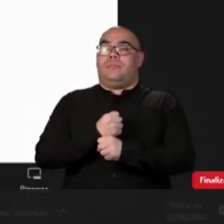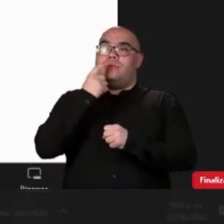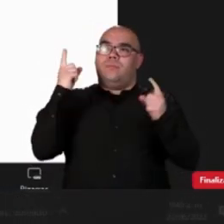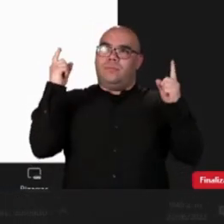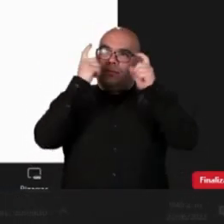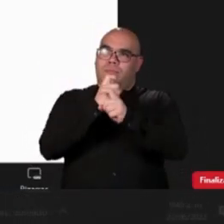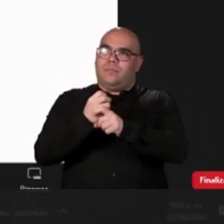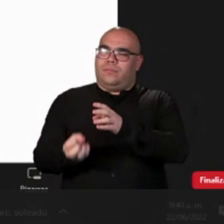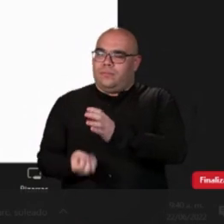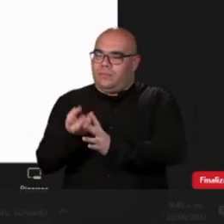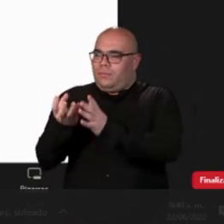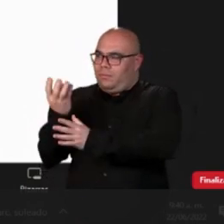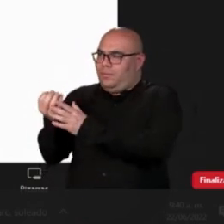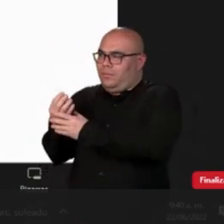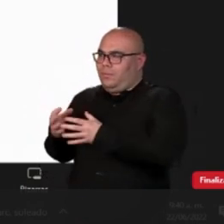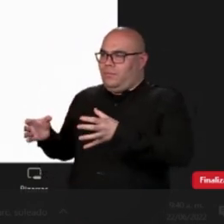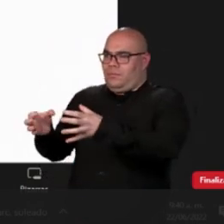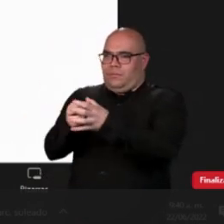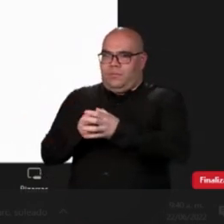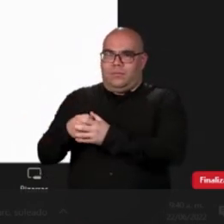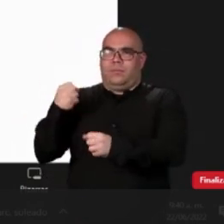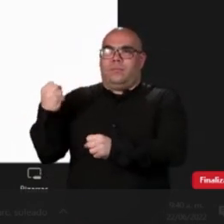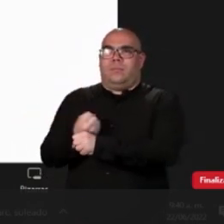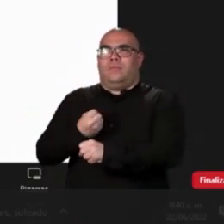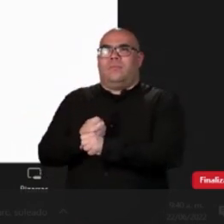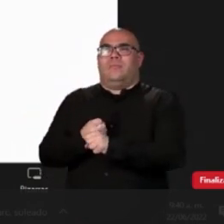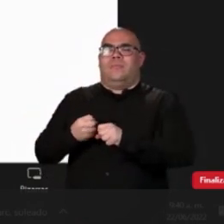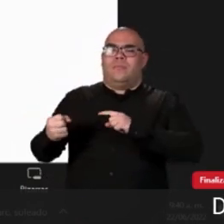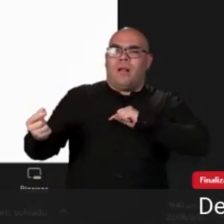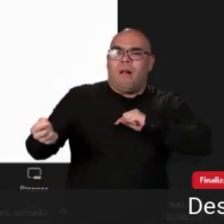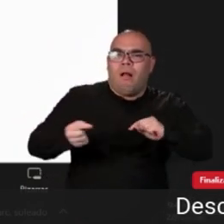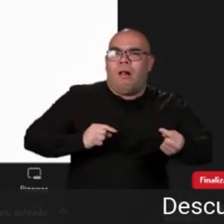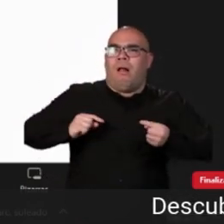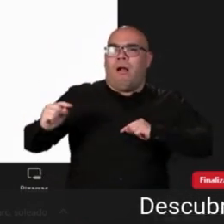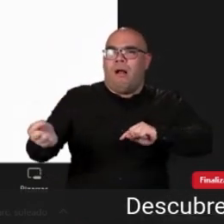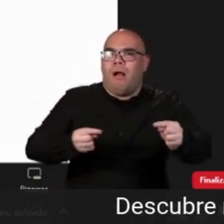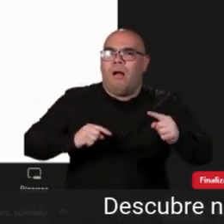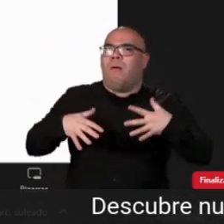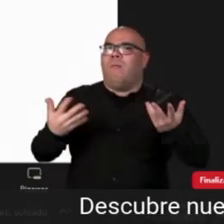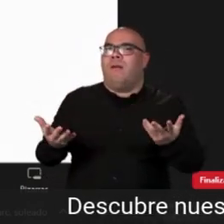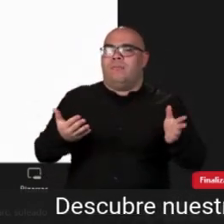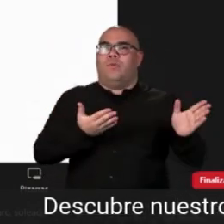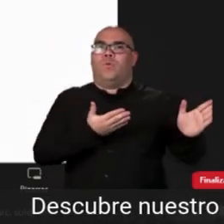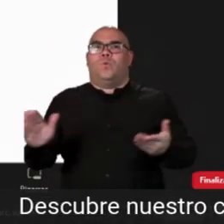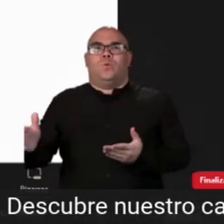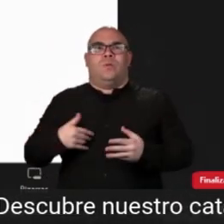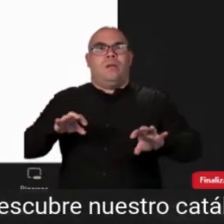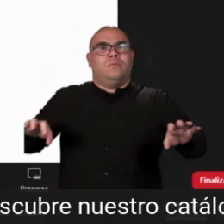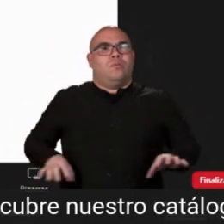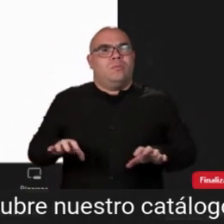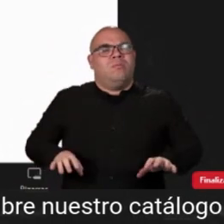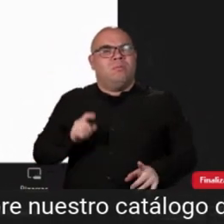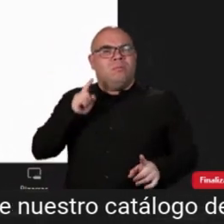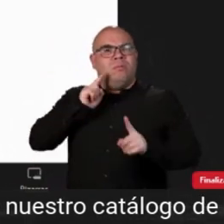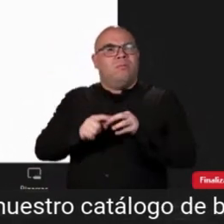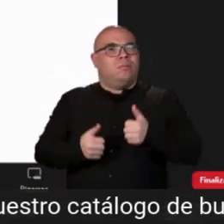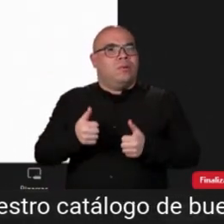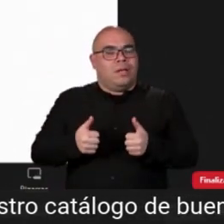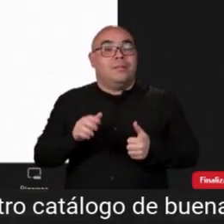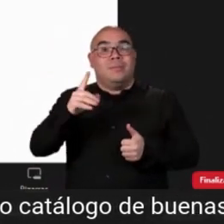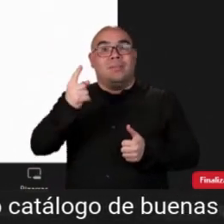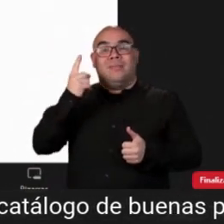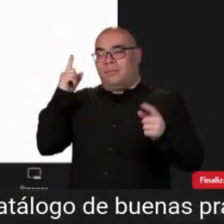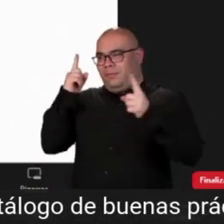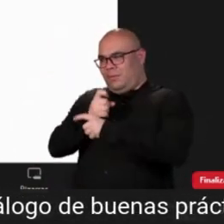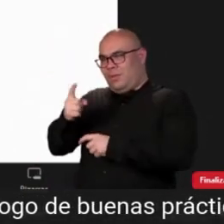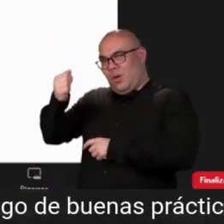de trabajo para discutir pues, cuáles podrían ser los cursos de acción, y nos dimos cuenta que profesores